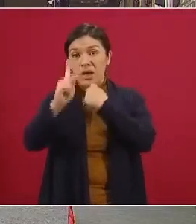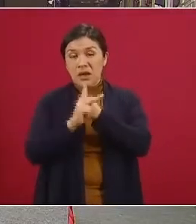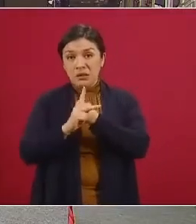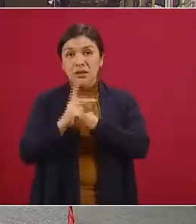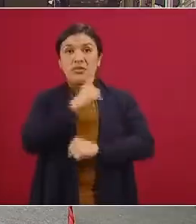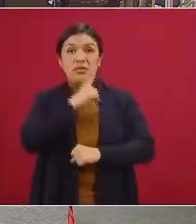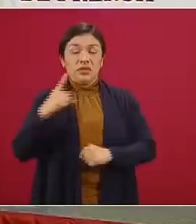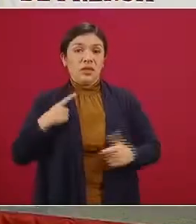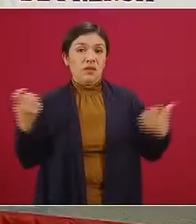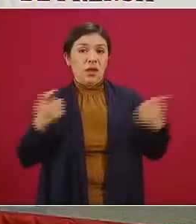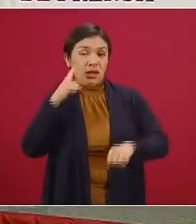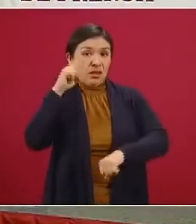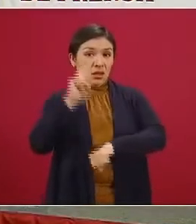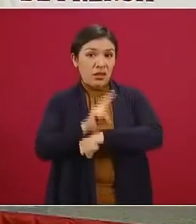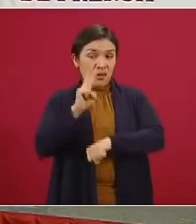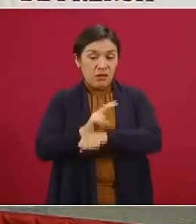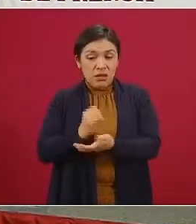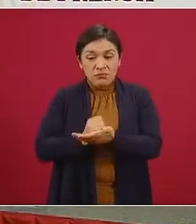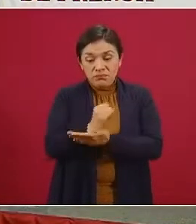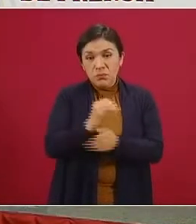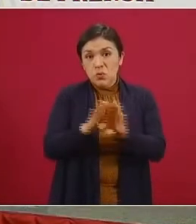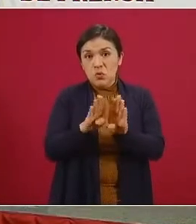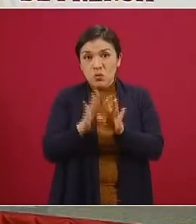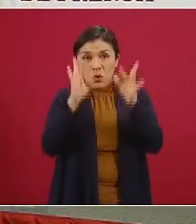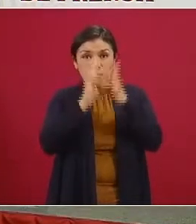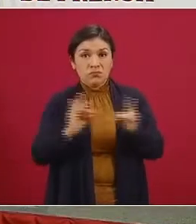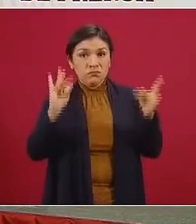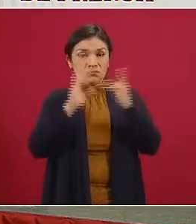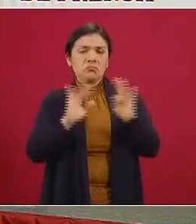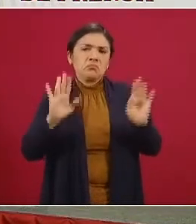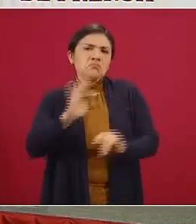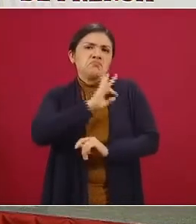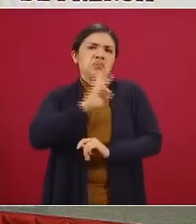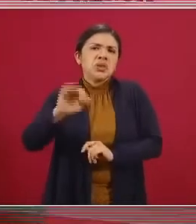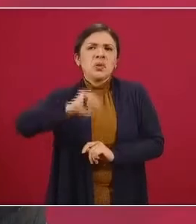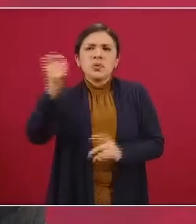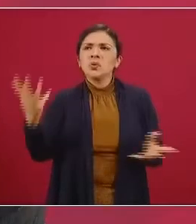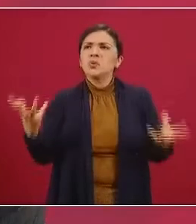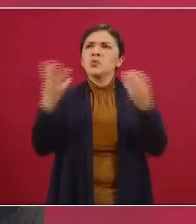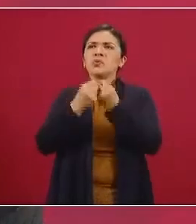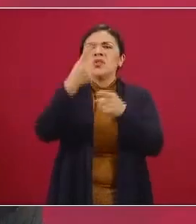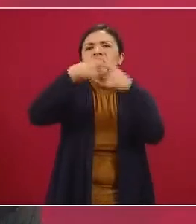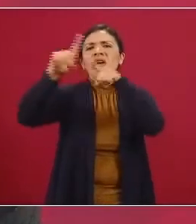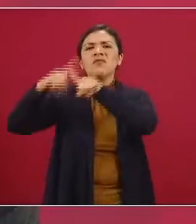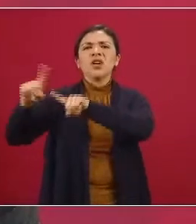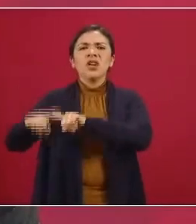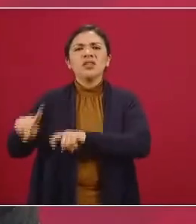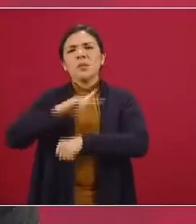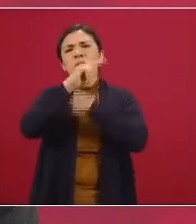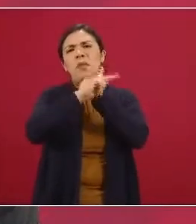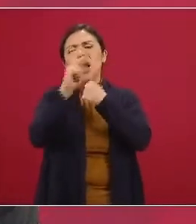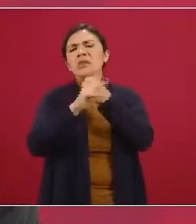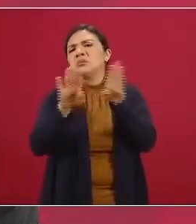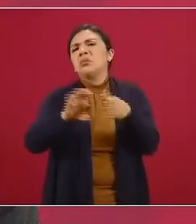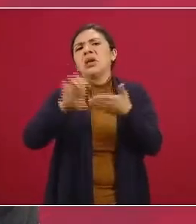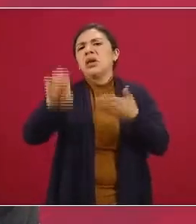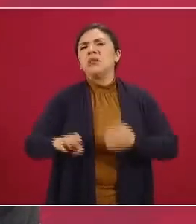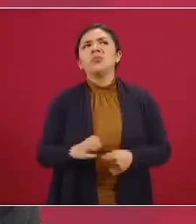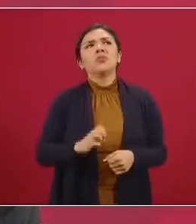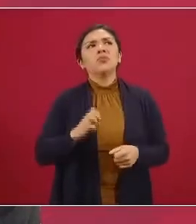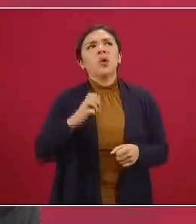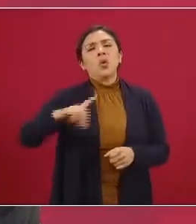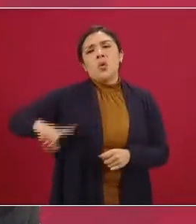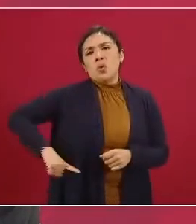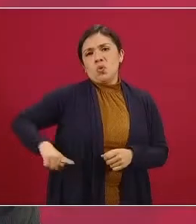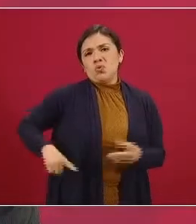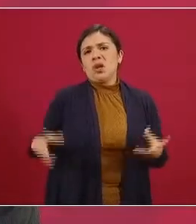corresponde tomar como referente. Uno podría tomar el conjunto de las naciones, por ejemplo, los que son estados